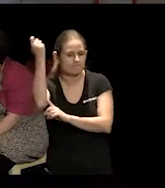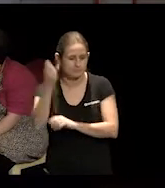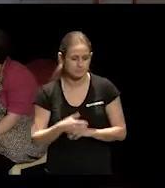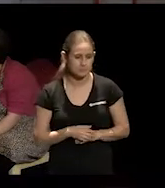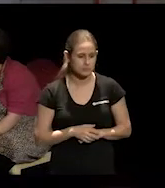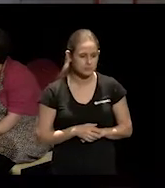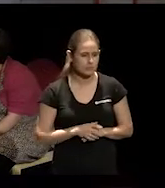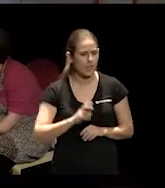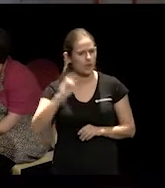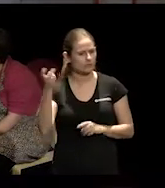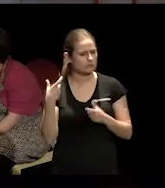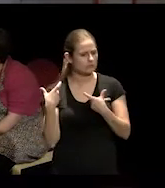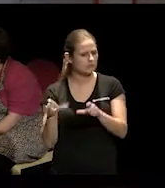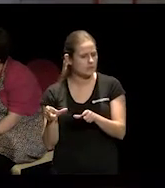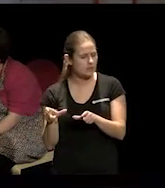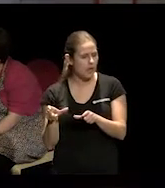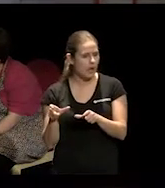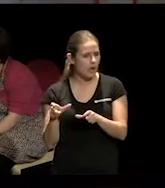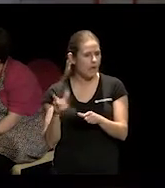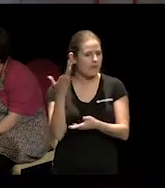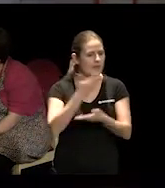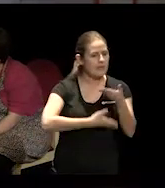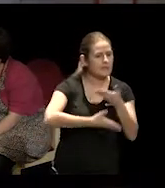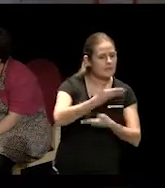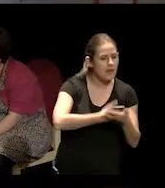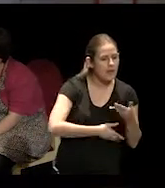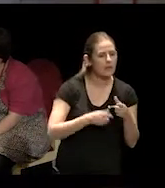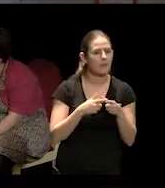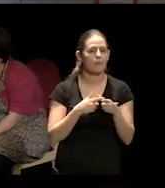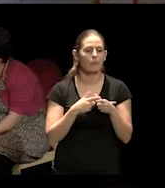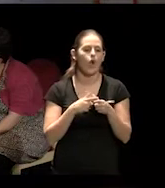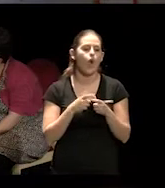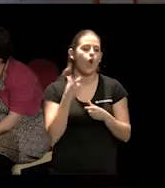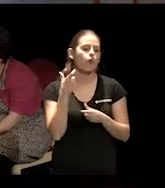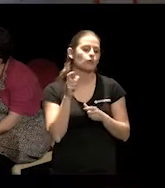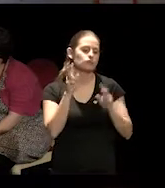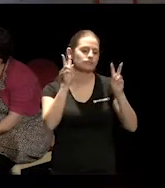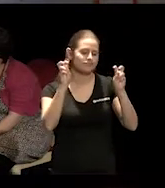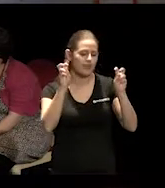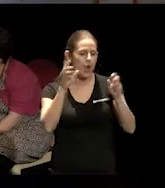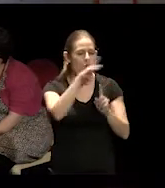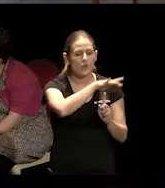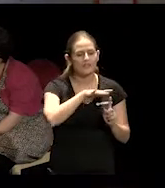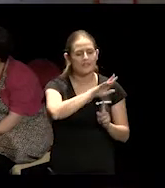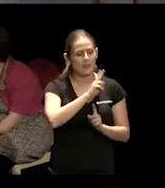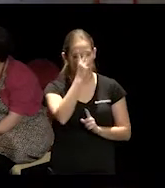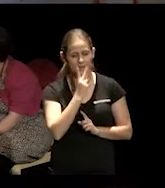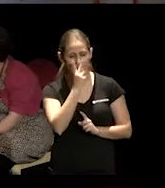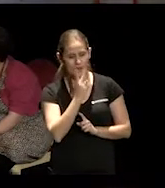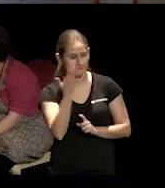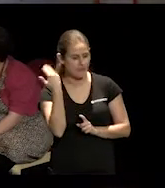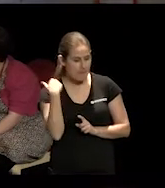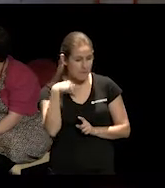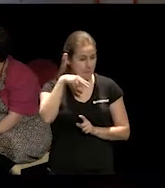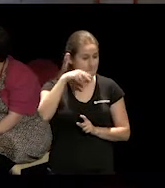de otras capacidades en lo que siempre se llamó el contexto de ceguera. Tenemos ahí una publicación de Marta que hizo un gran trabajo.